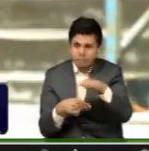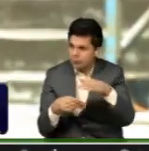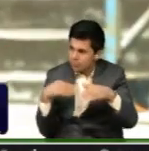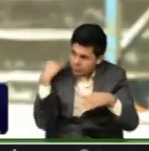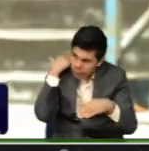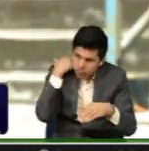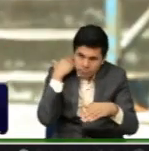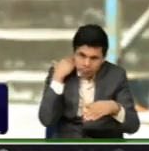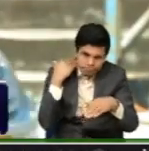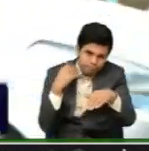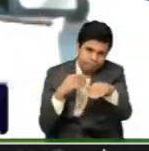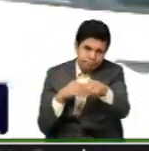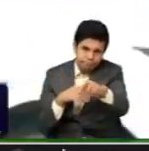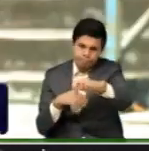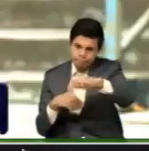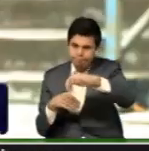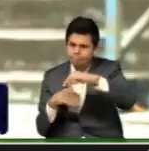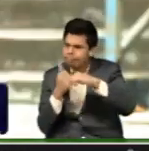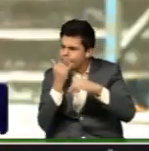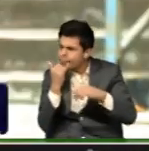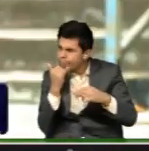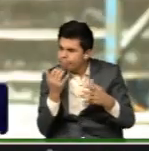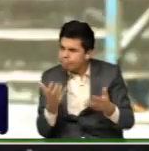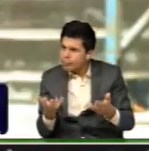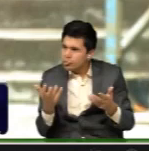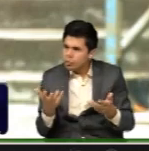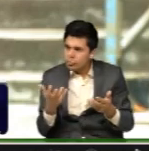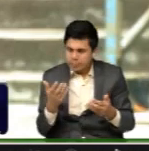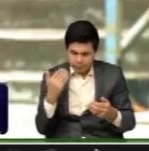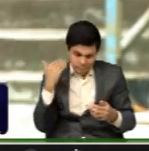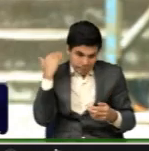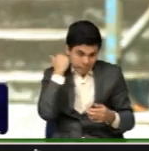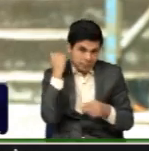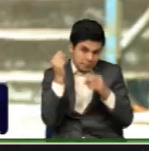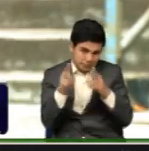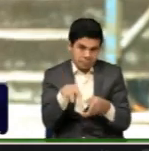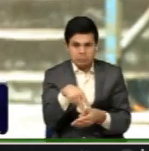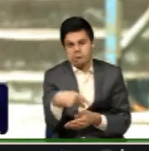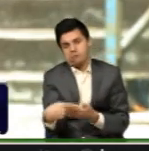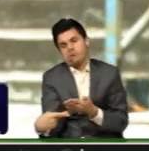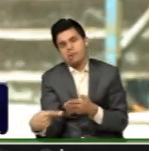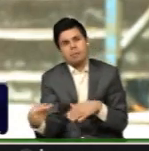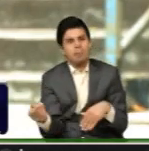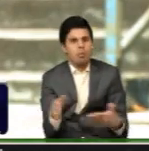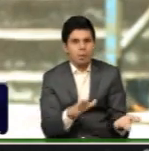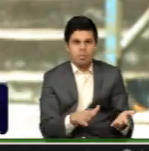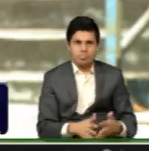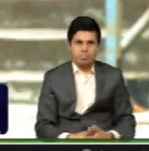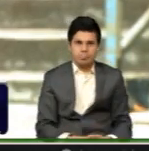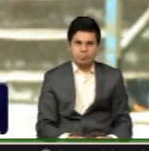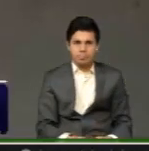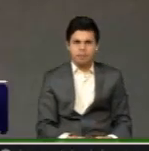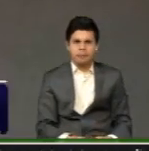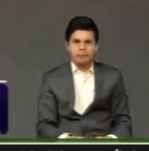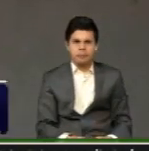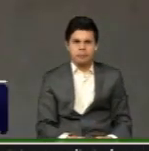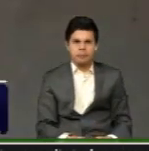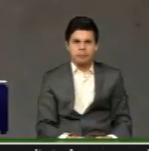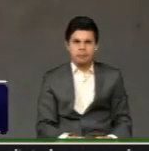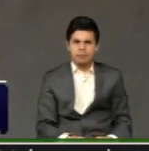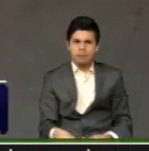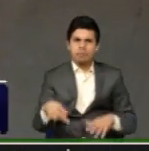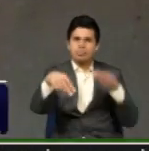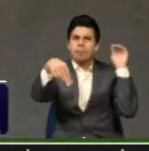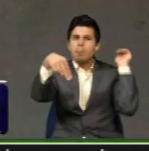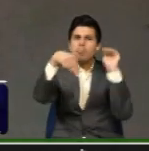Se devolvió a verificar qué era lo que había ocurrido y se encontró con la sorpresa que el peatón había fallecido. El accidente